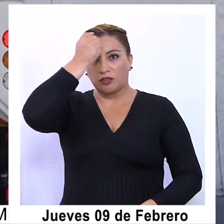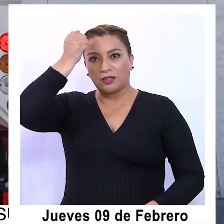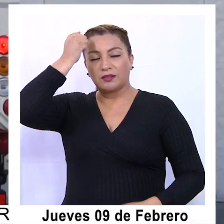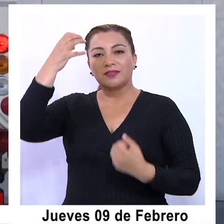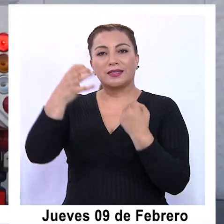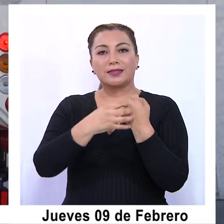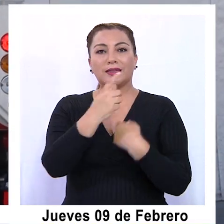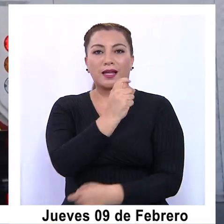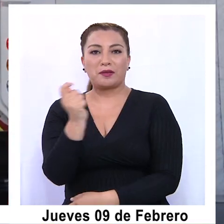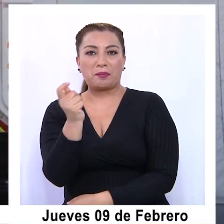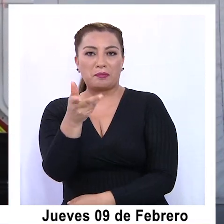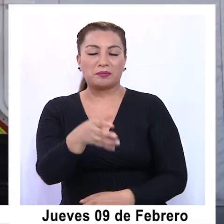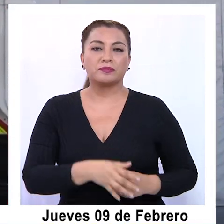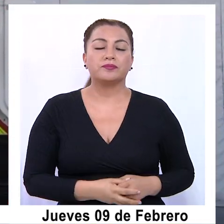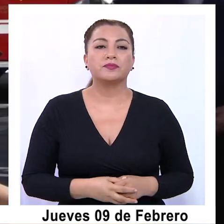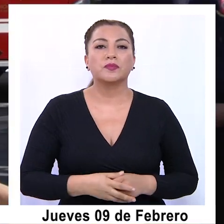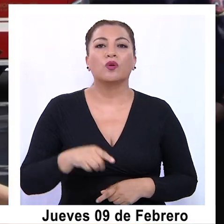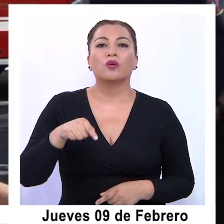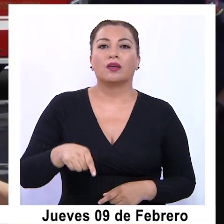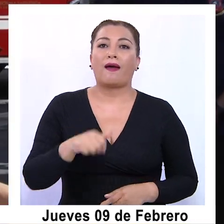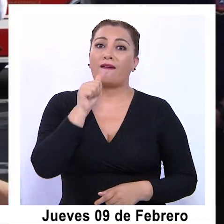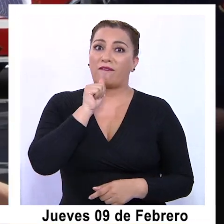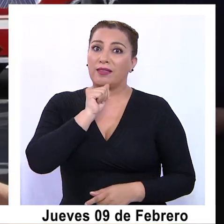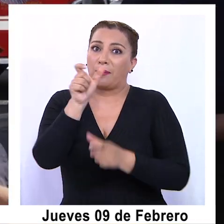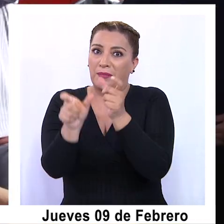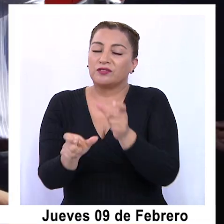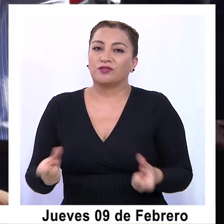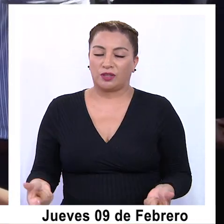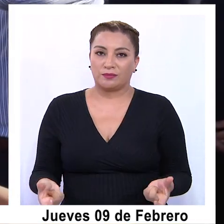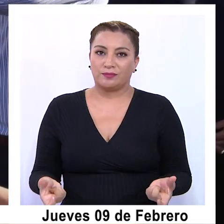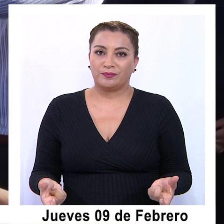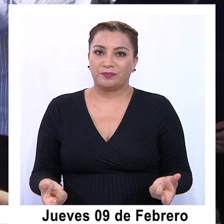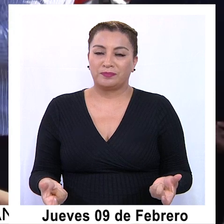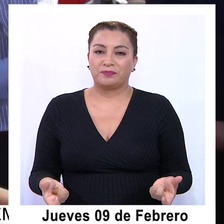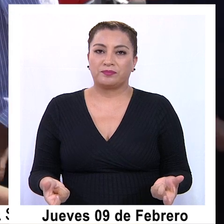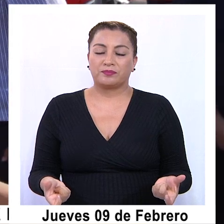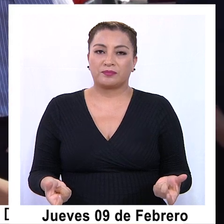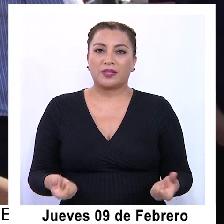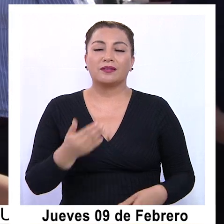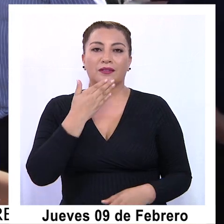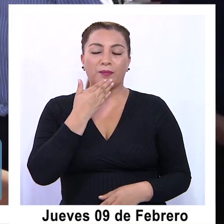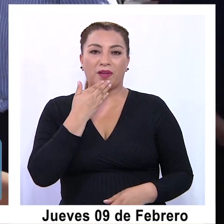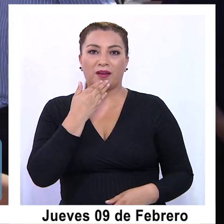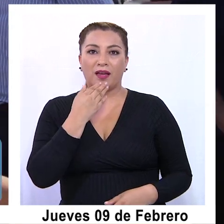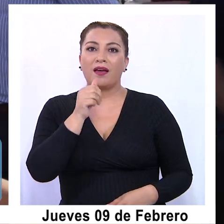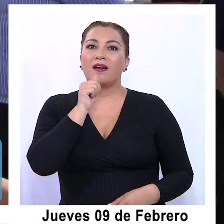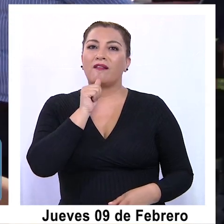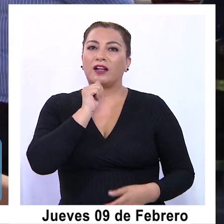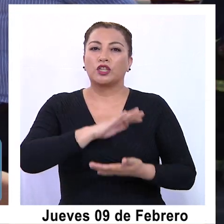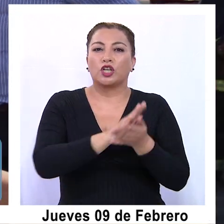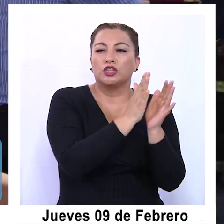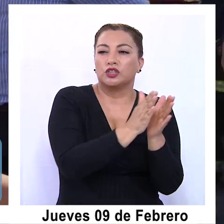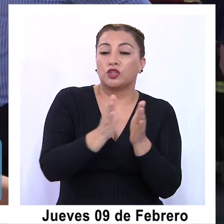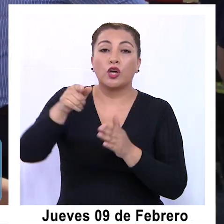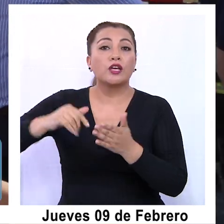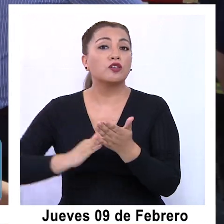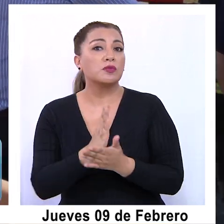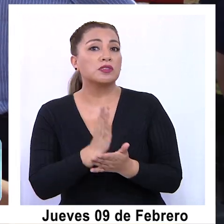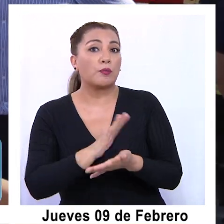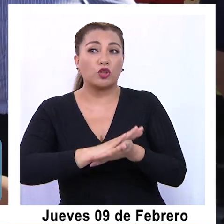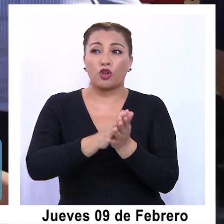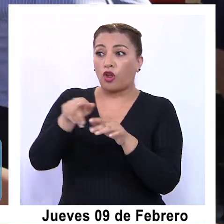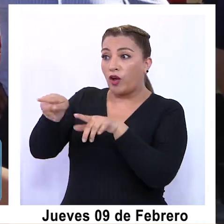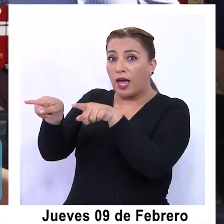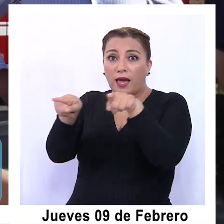Tarapacá. Hoy día falta mano, falta persona, pero sobre todo también falta logística. Hoy día partimos con todo